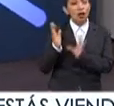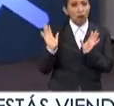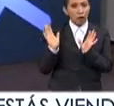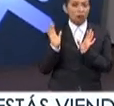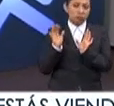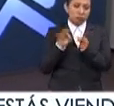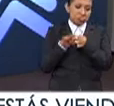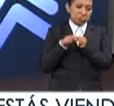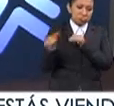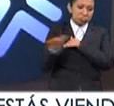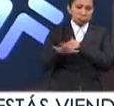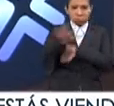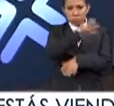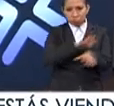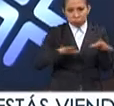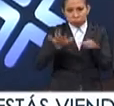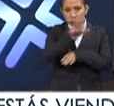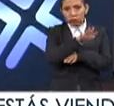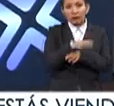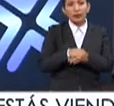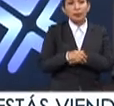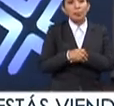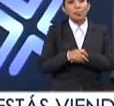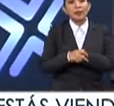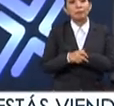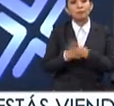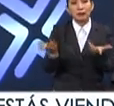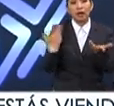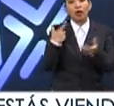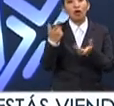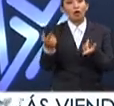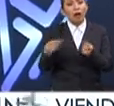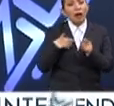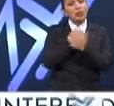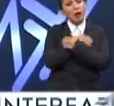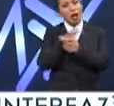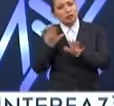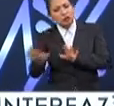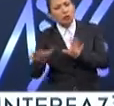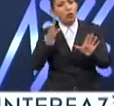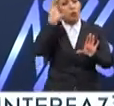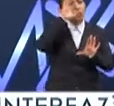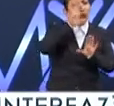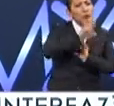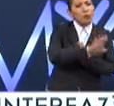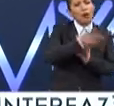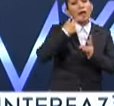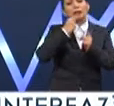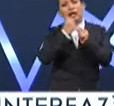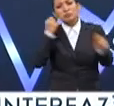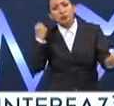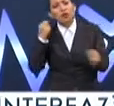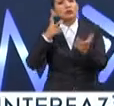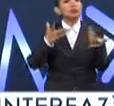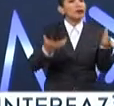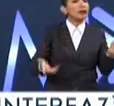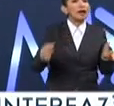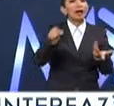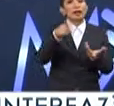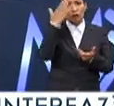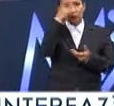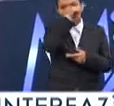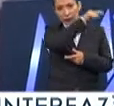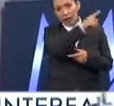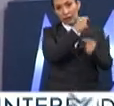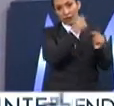próximamente esta zona metropolitana los ritmos la educación la cultura del transporte público de tengo